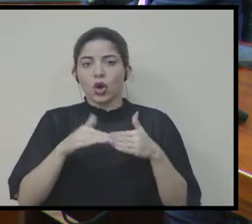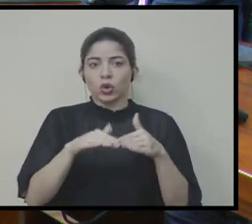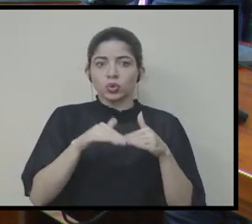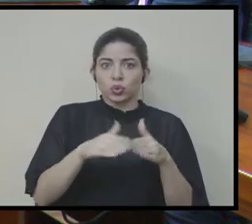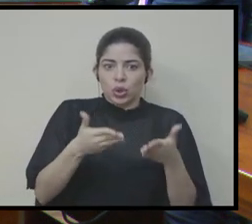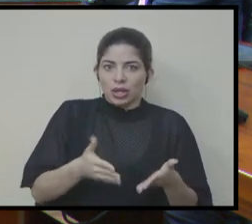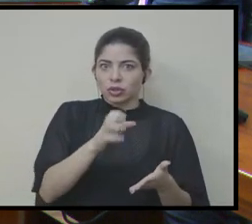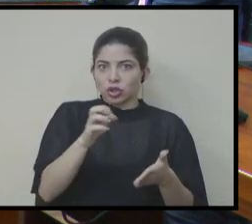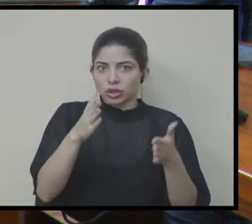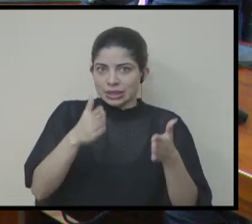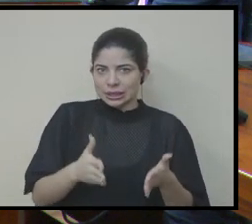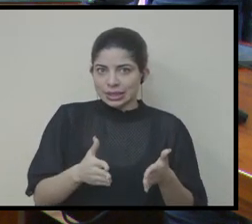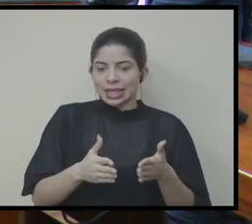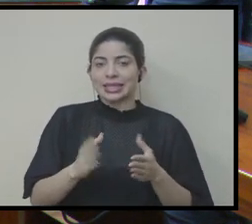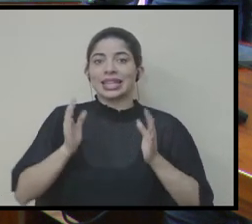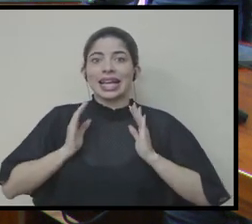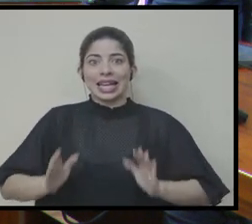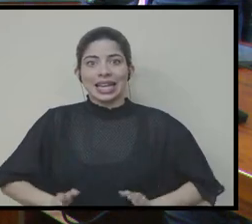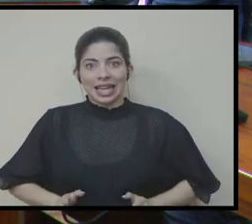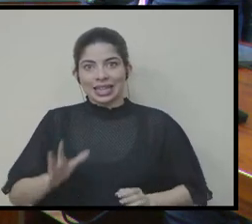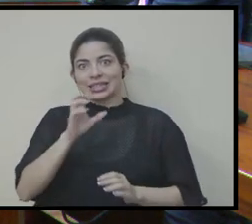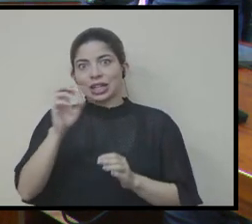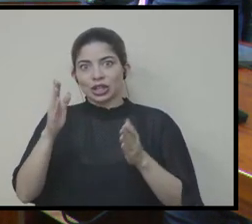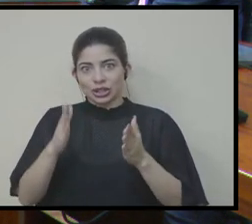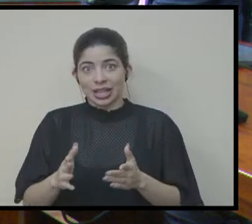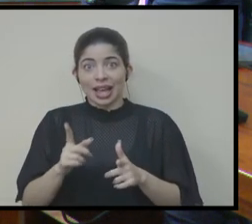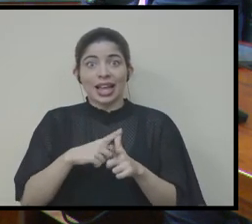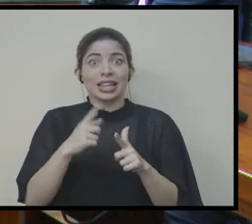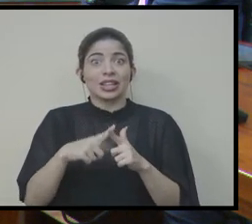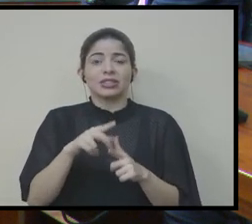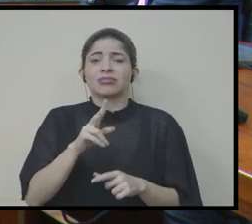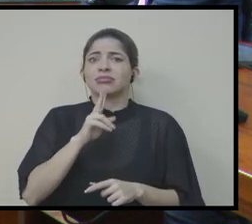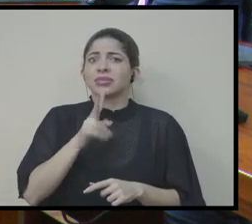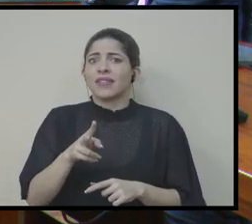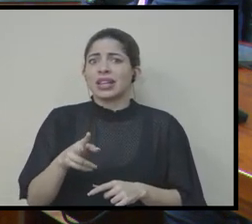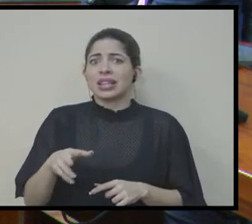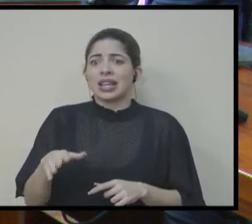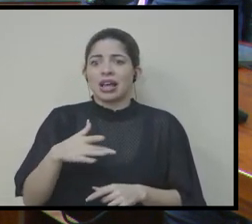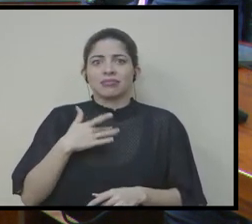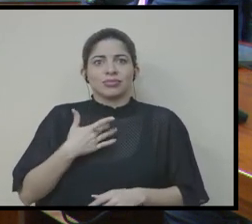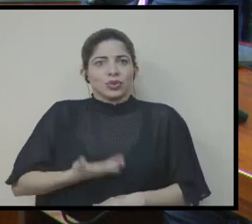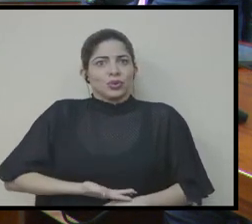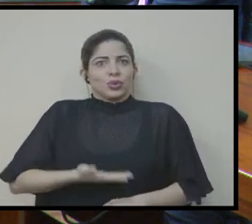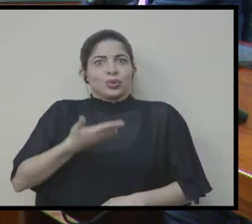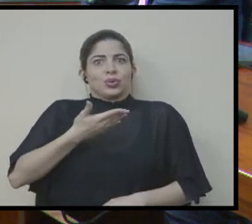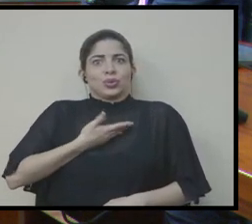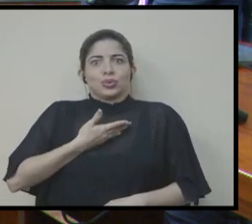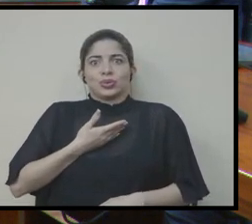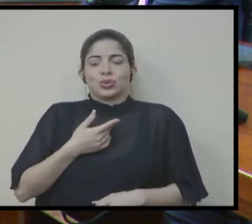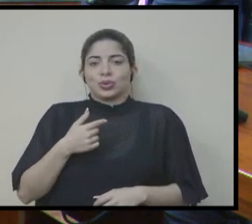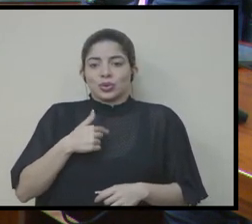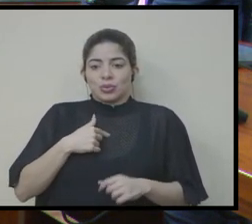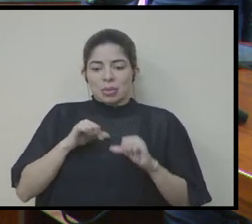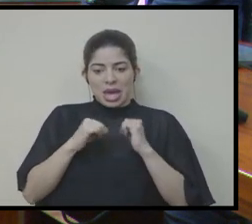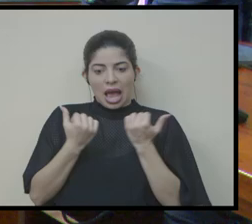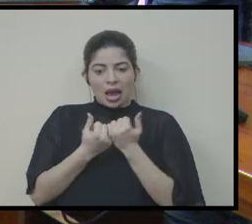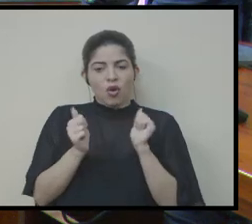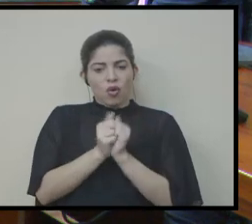costureras son de Costa Rica, los clientes son de Costa Rica. Entonces la verdad me enorgullece y desde una trinchera